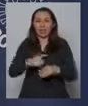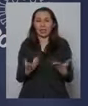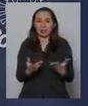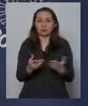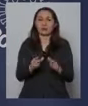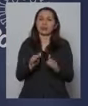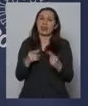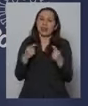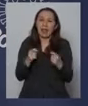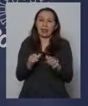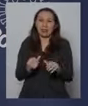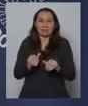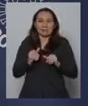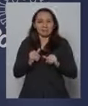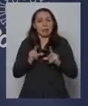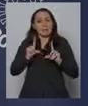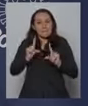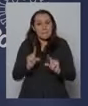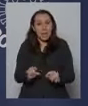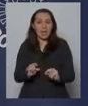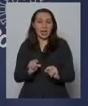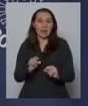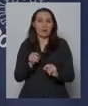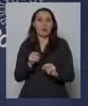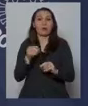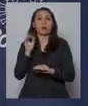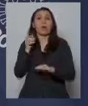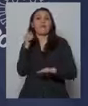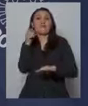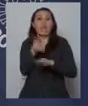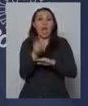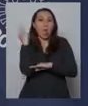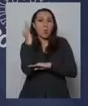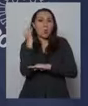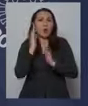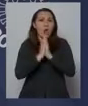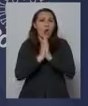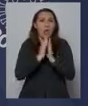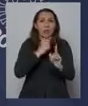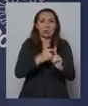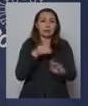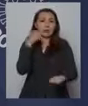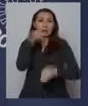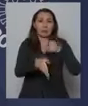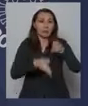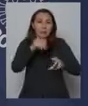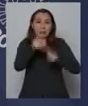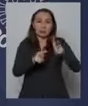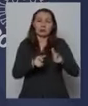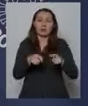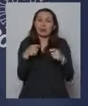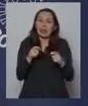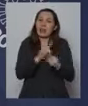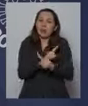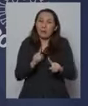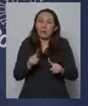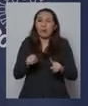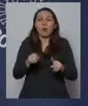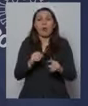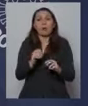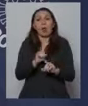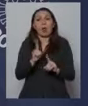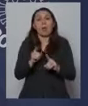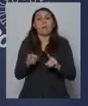a evitar y disminuir efectivamente estas reuniones donde las personas se juntan para que no